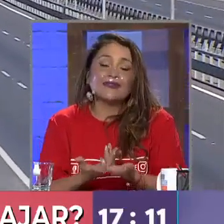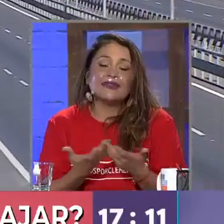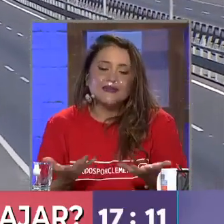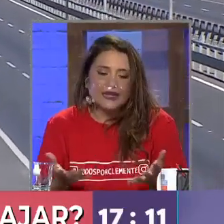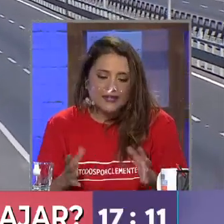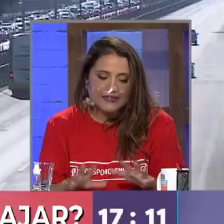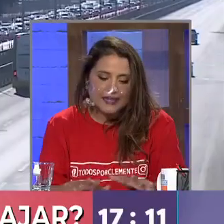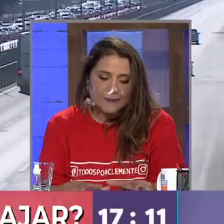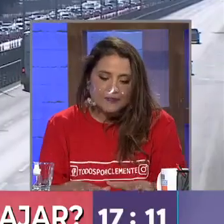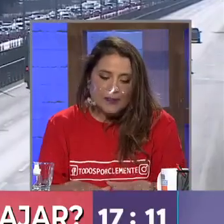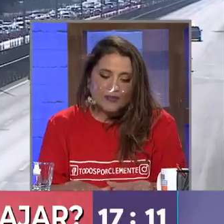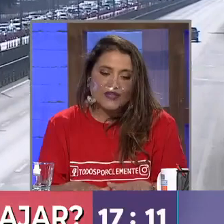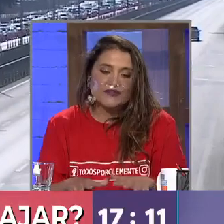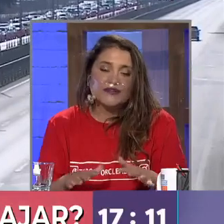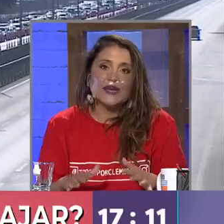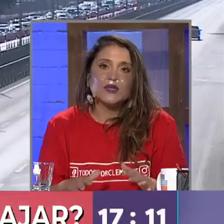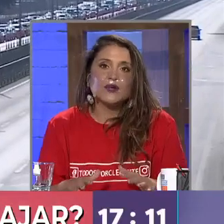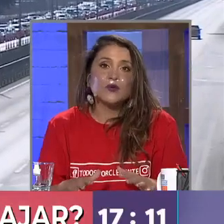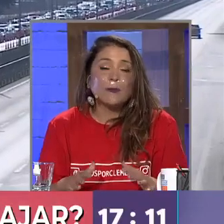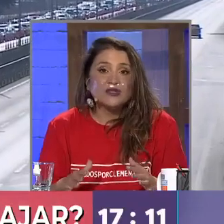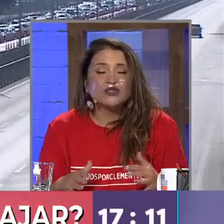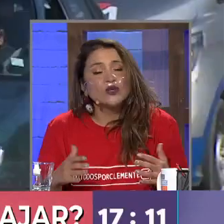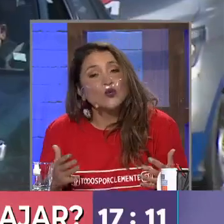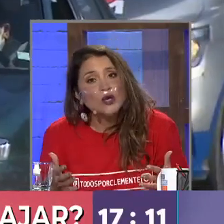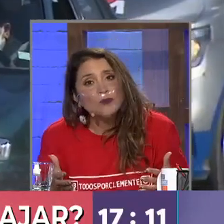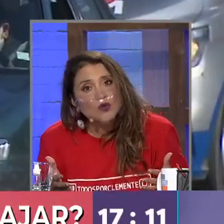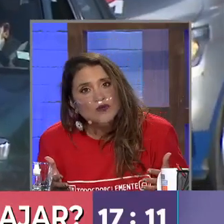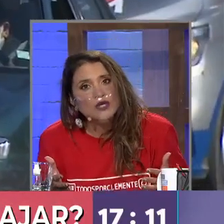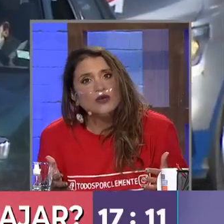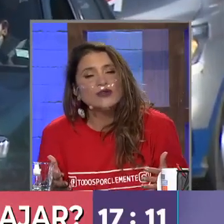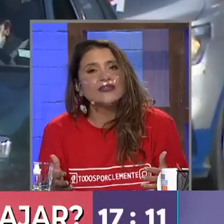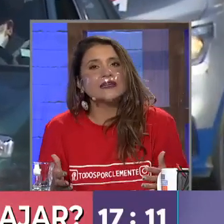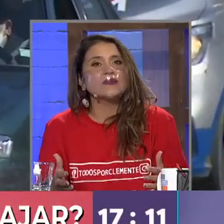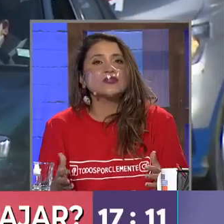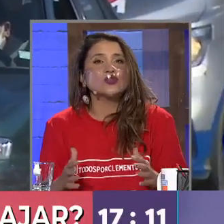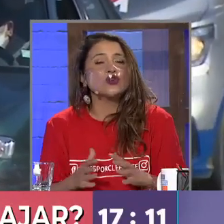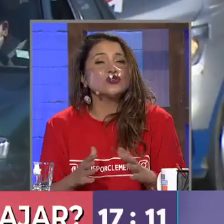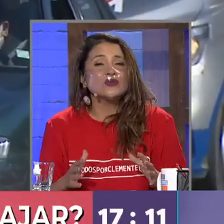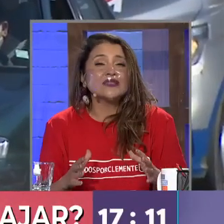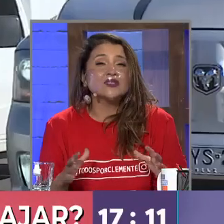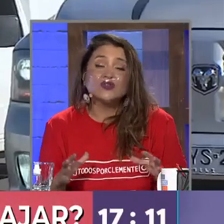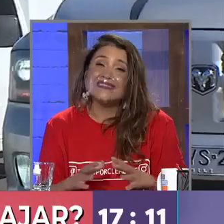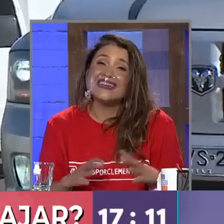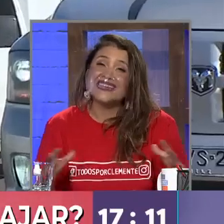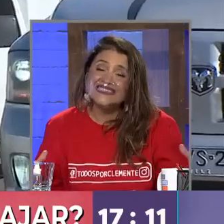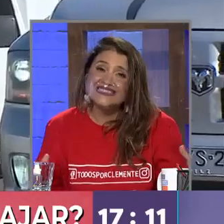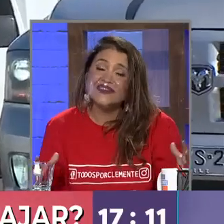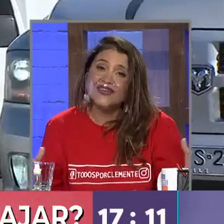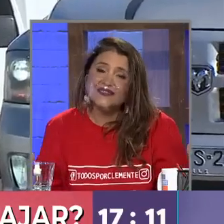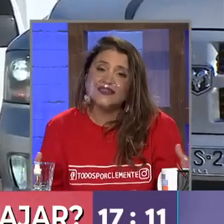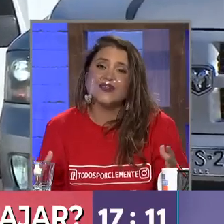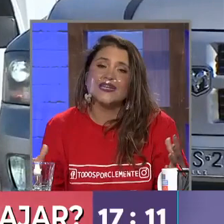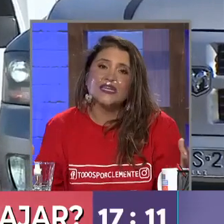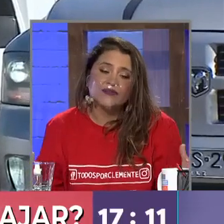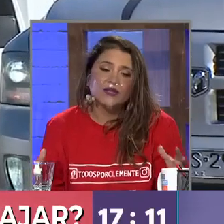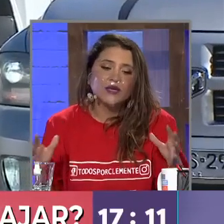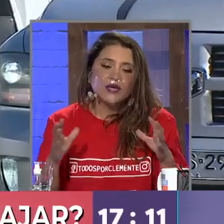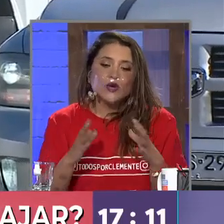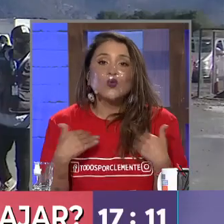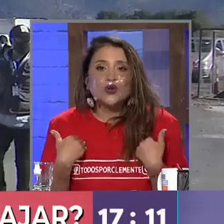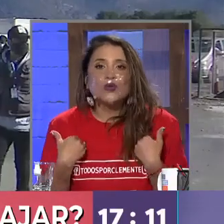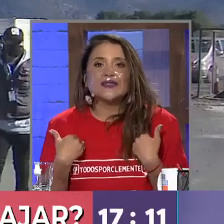desde los artistas, de poder brindar un espacio seguro al público. Generalmente todos los shows están siendo en terrazas abiertas, al aire